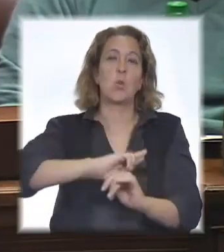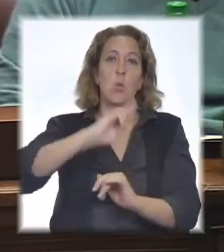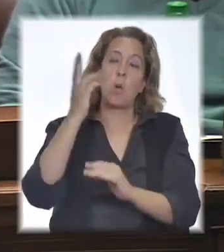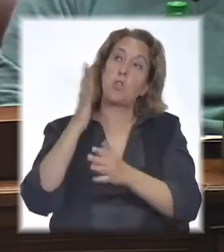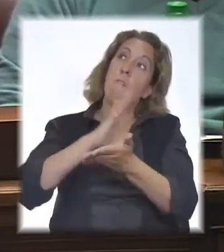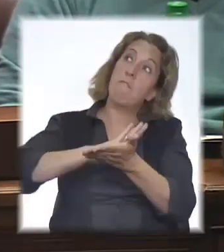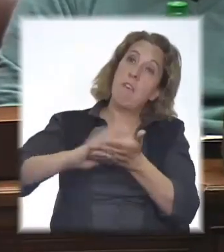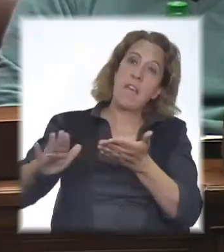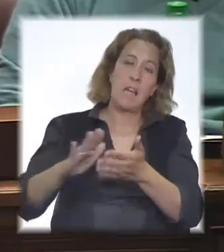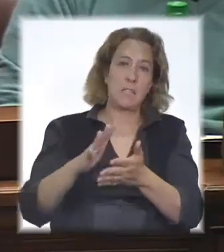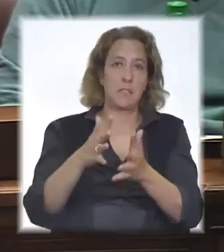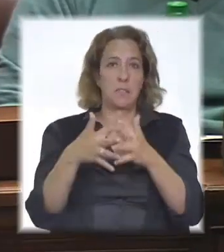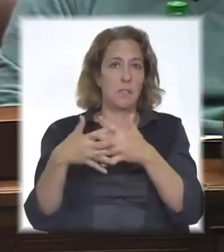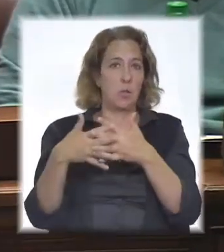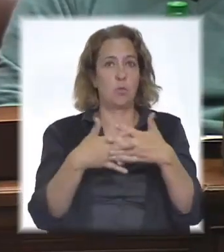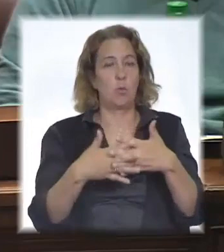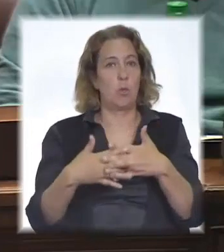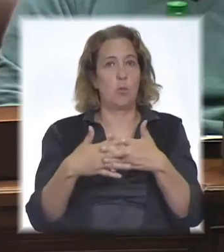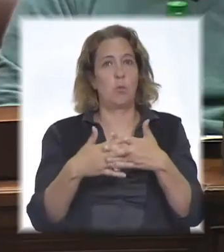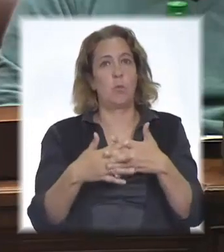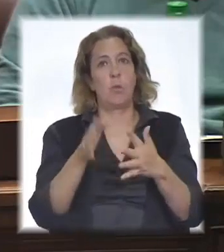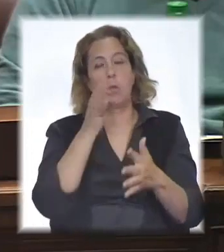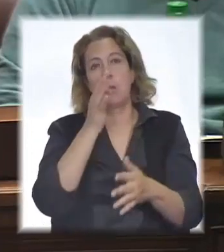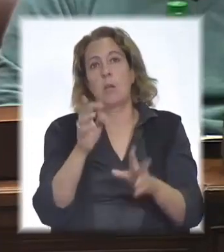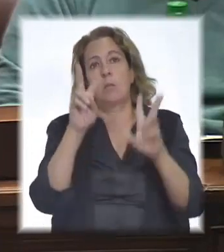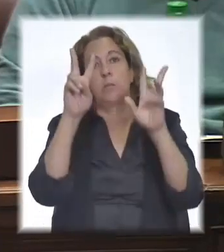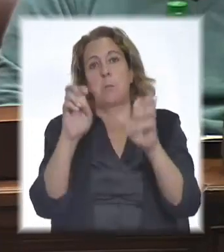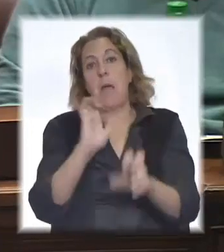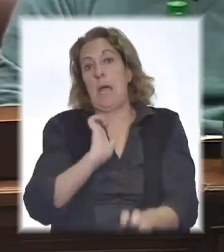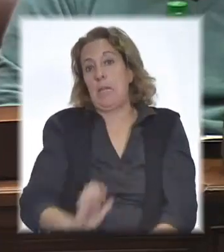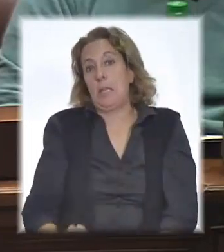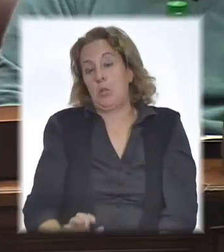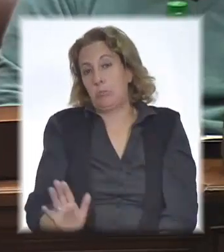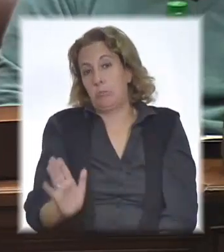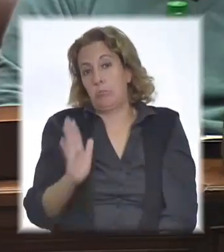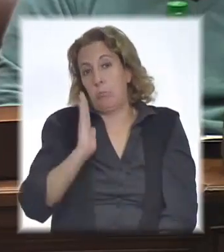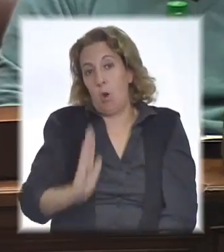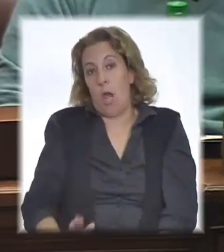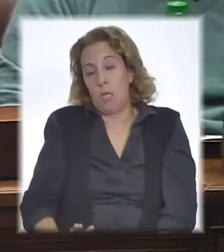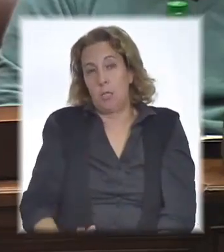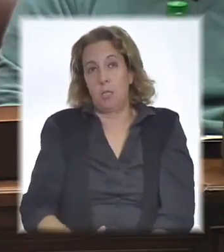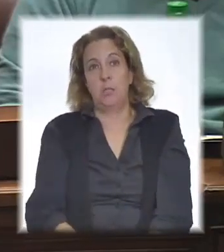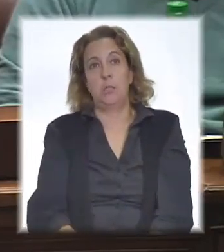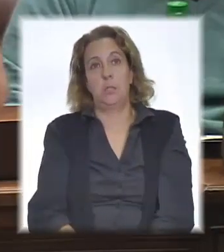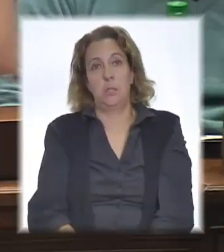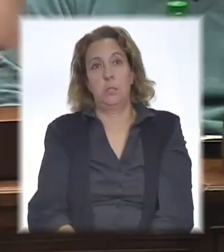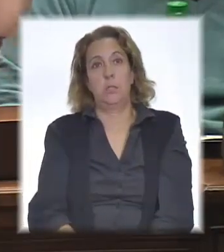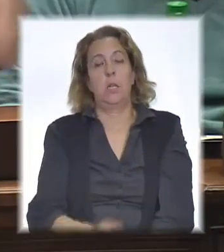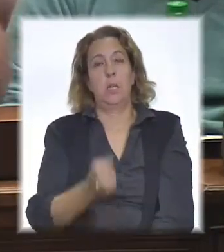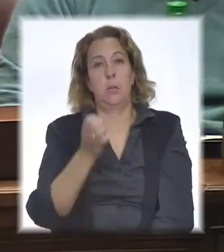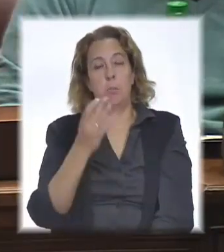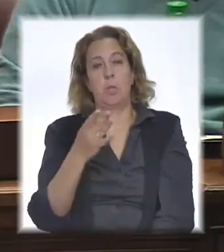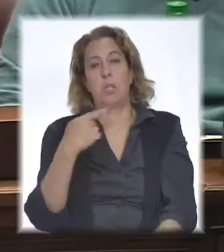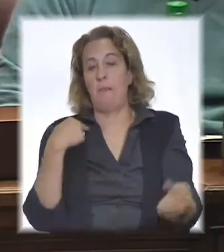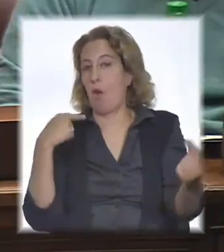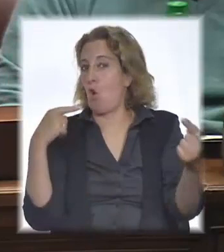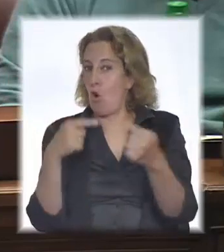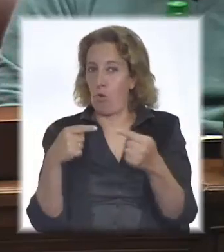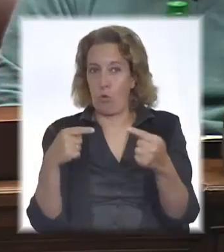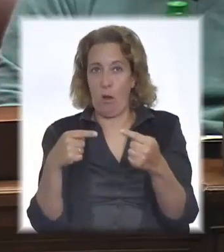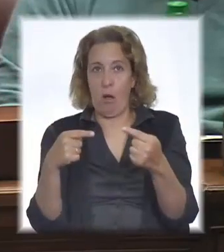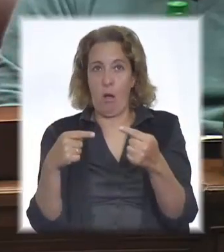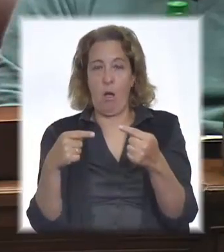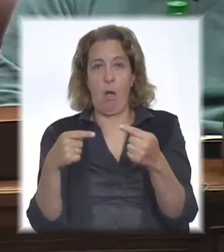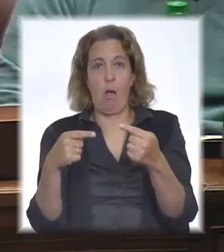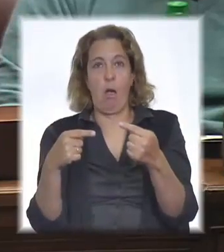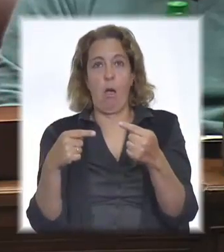eeuu decía que una cuestión ética y moral porque estaba en contra de